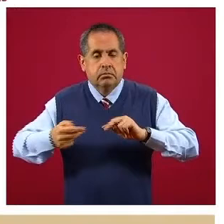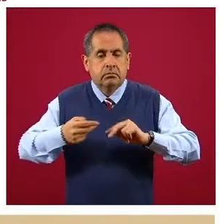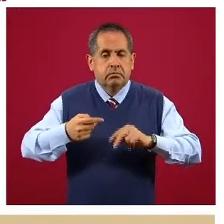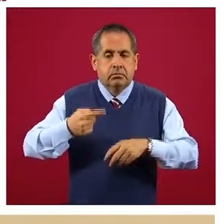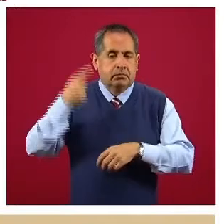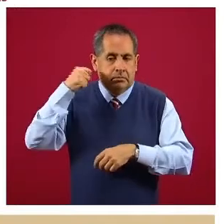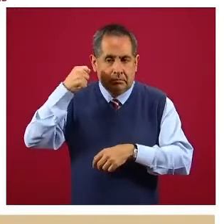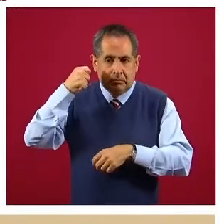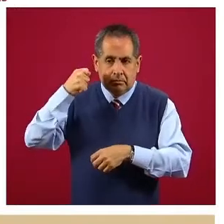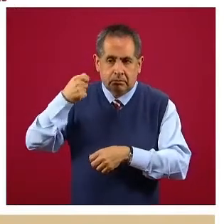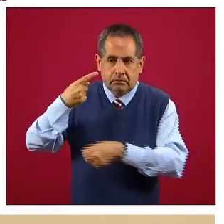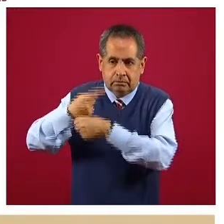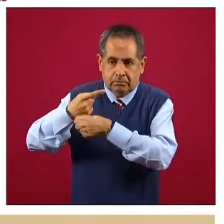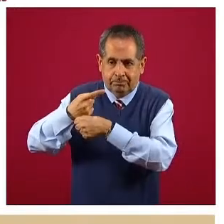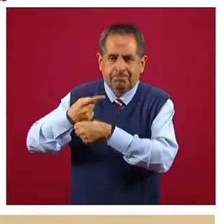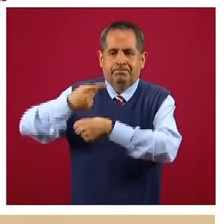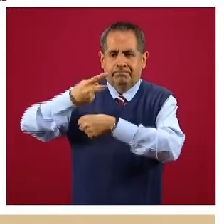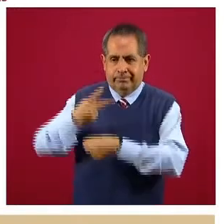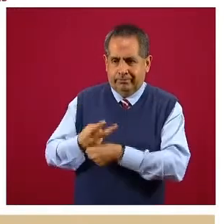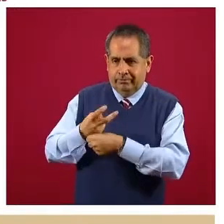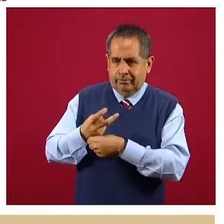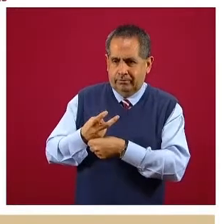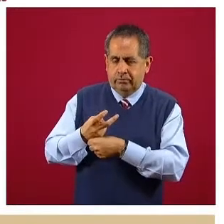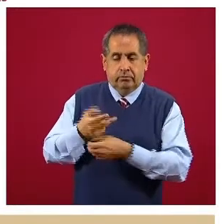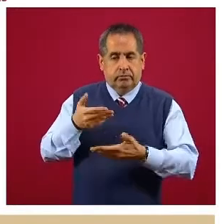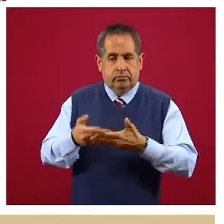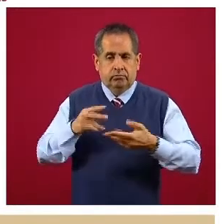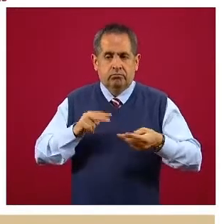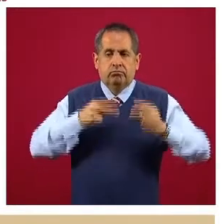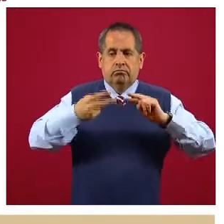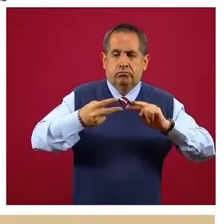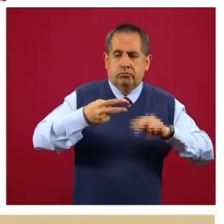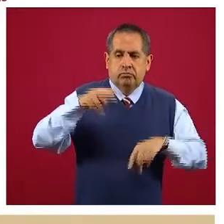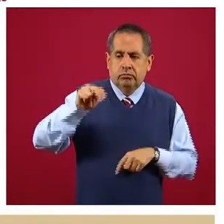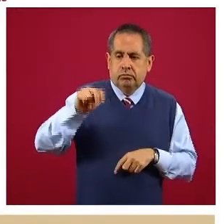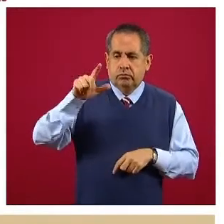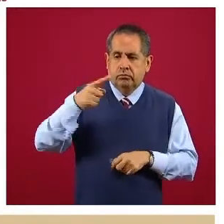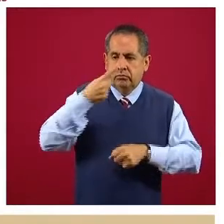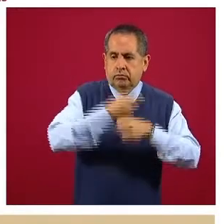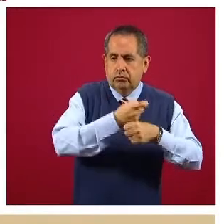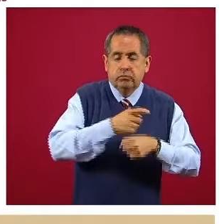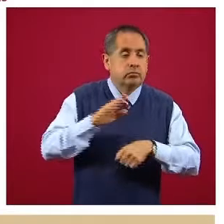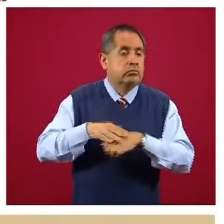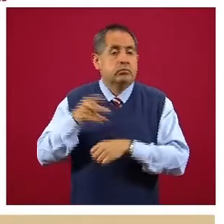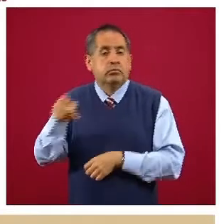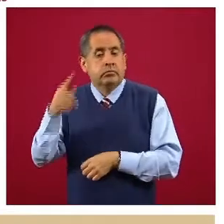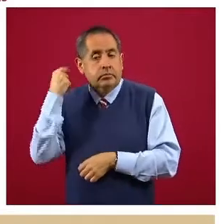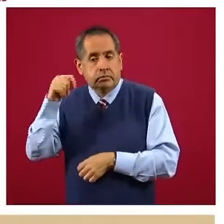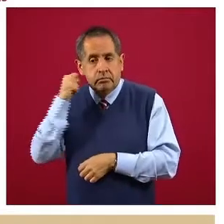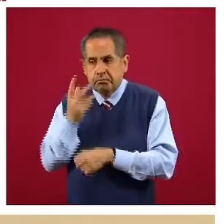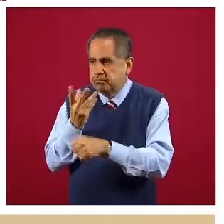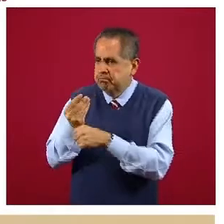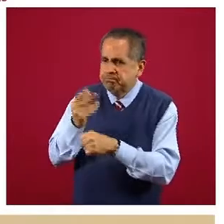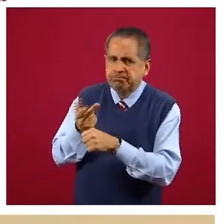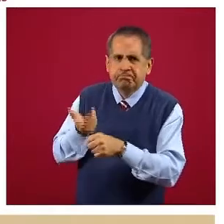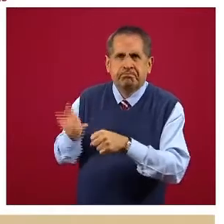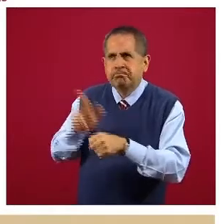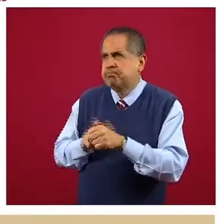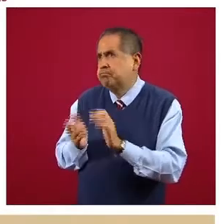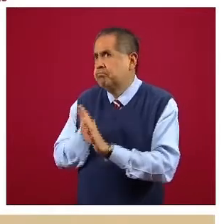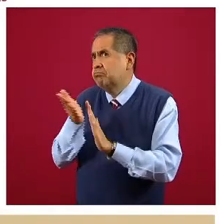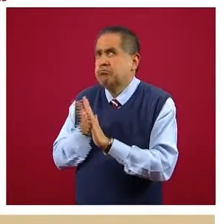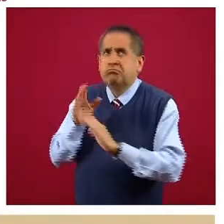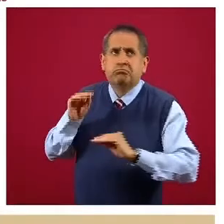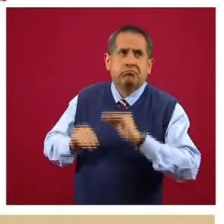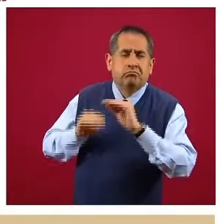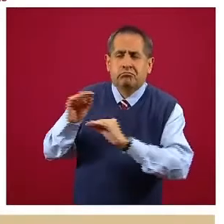un segundo lugar. En la medida que los procesos de reconversión y expansión hospitalaria continúen, podrá seguir asegurando